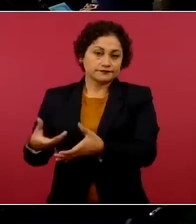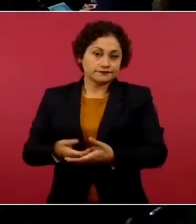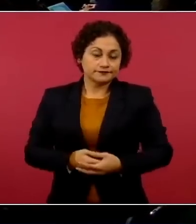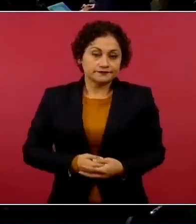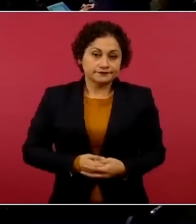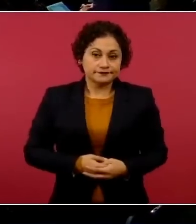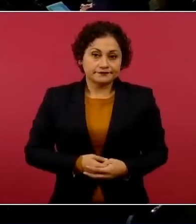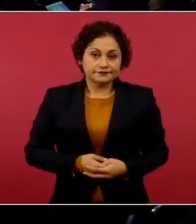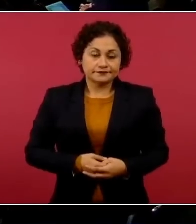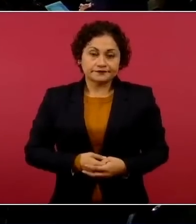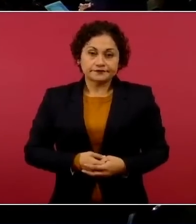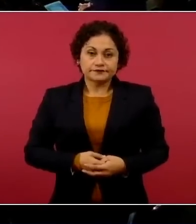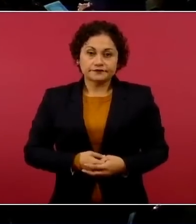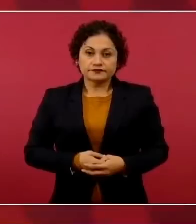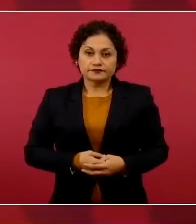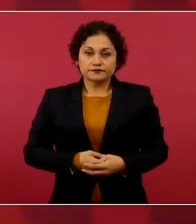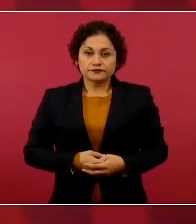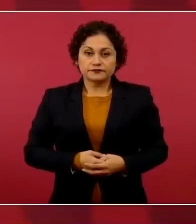y